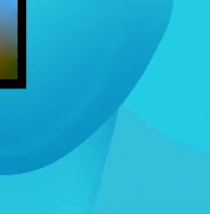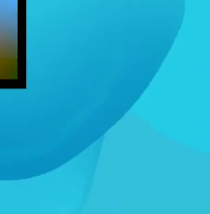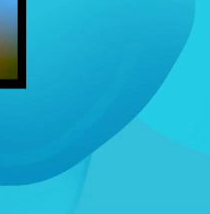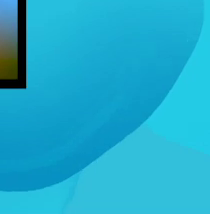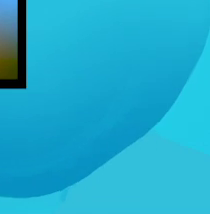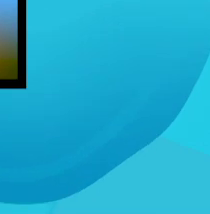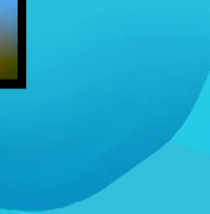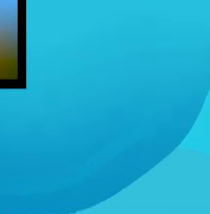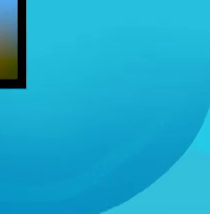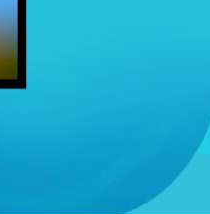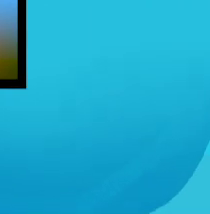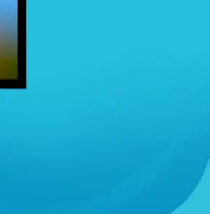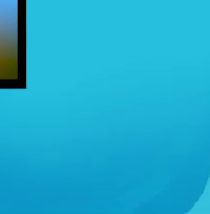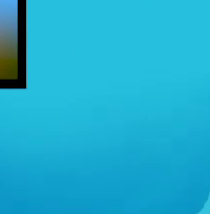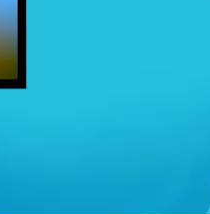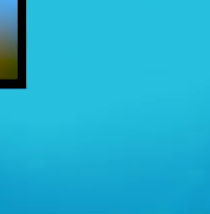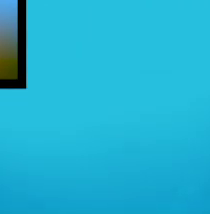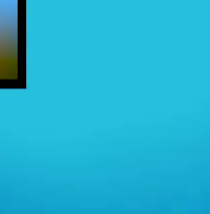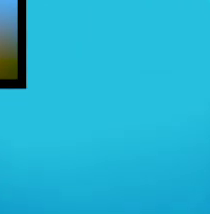¡Qué bonito está el día!